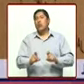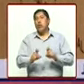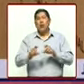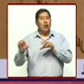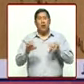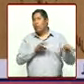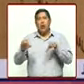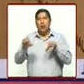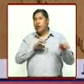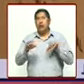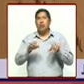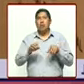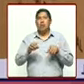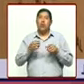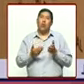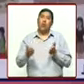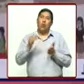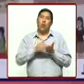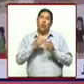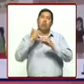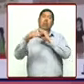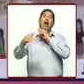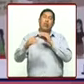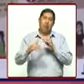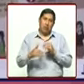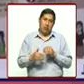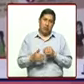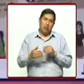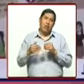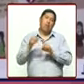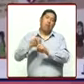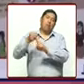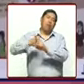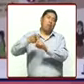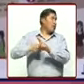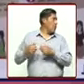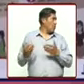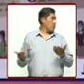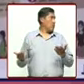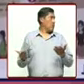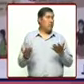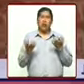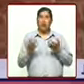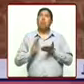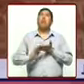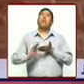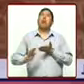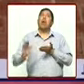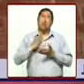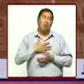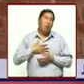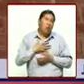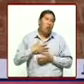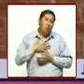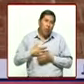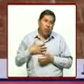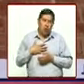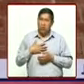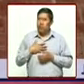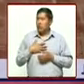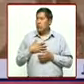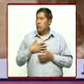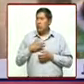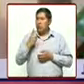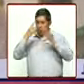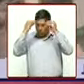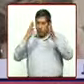van a realizar en esta segunda tanda, en esta segunda oportunidad. Es como si le estuvieran pidiendo permiso, por favor, a